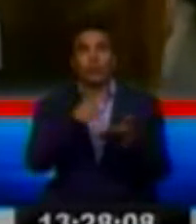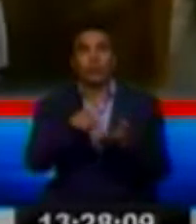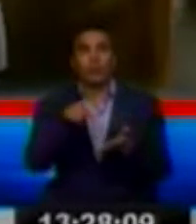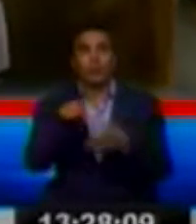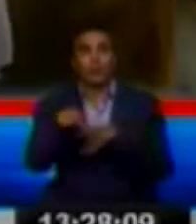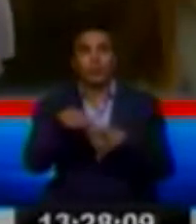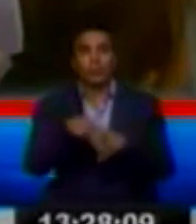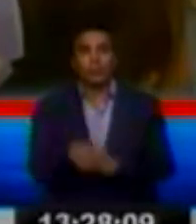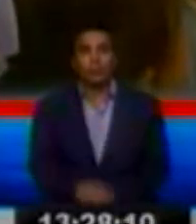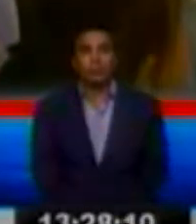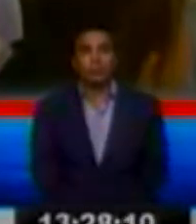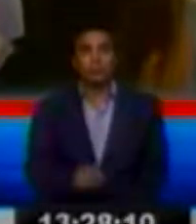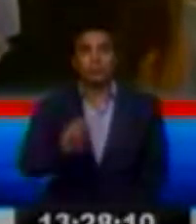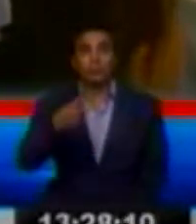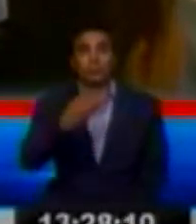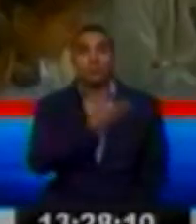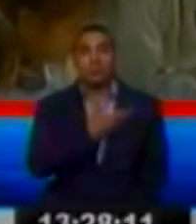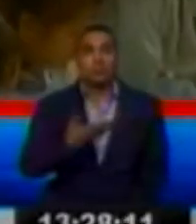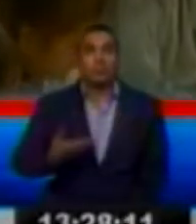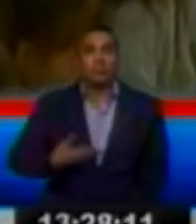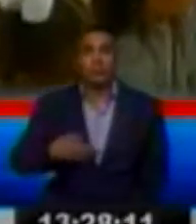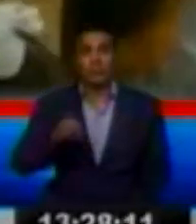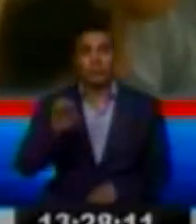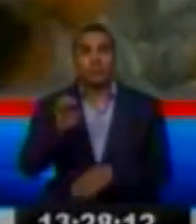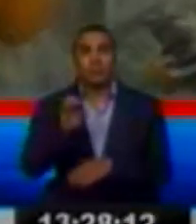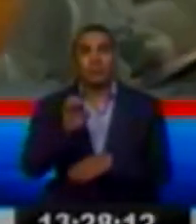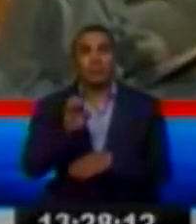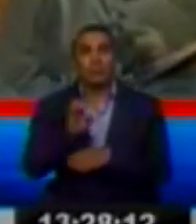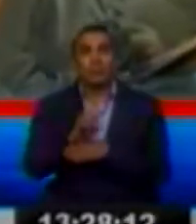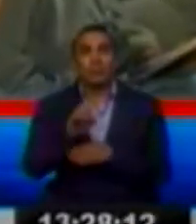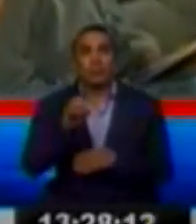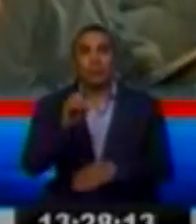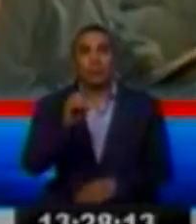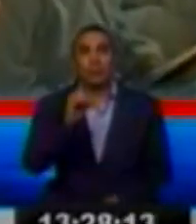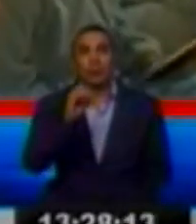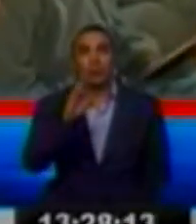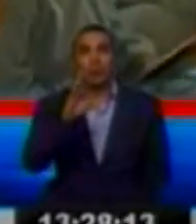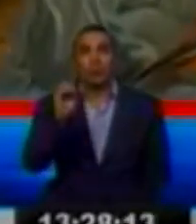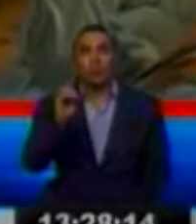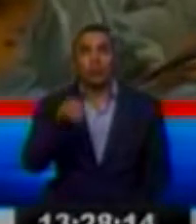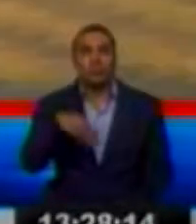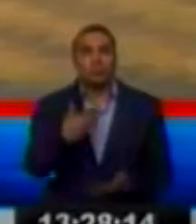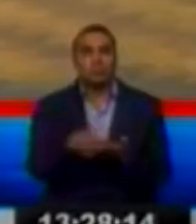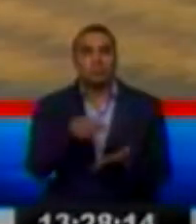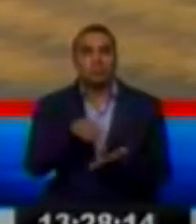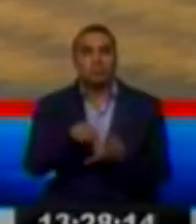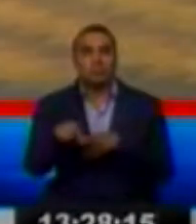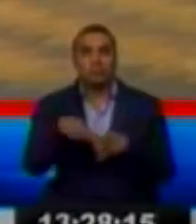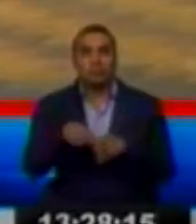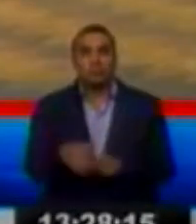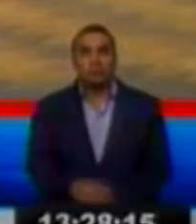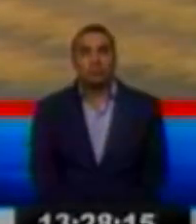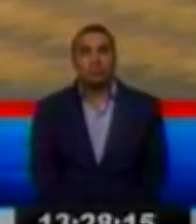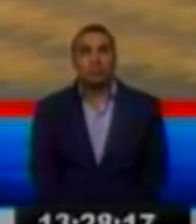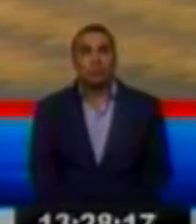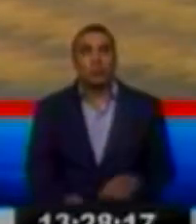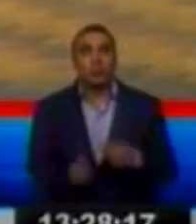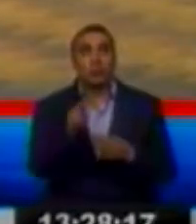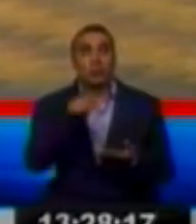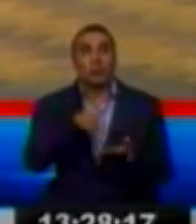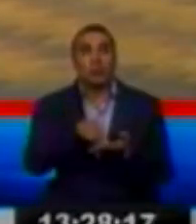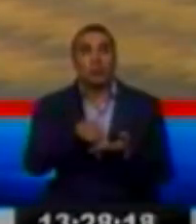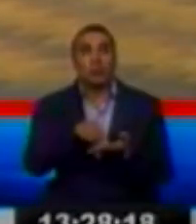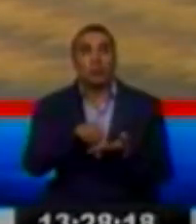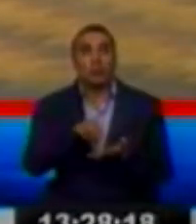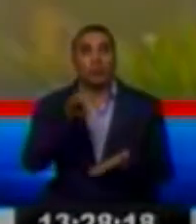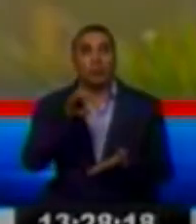localidad. El vicepresidente de la República, Otto Sonnenholzner, estuvo presente en el evento de inauguración del predio